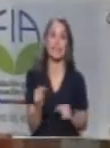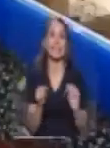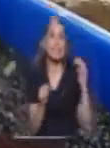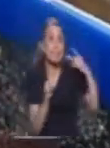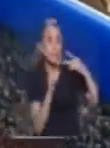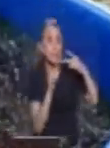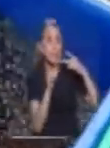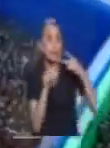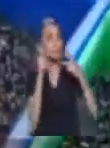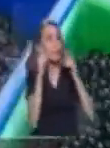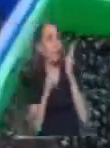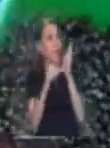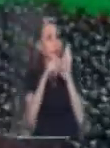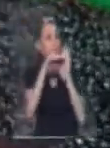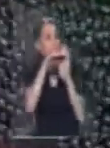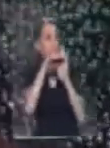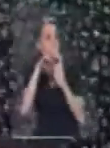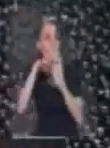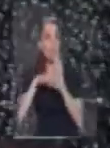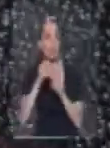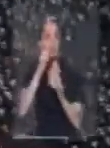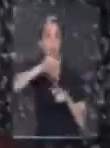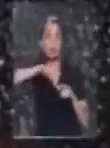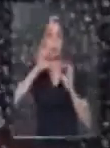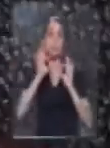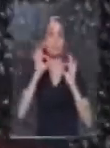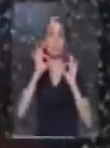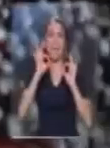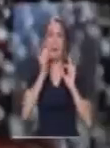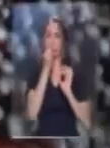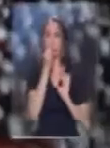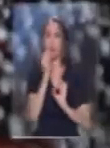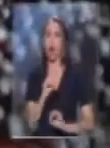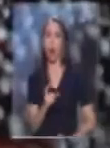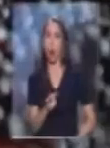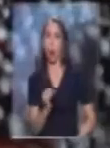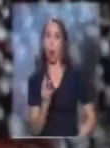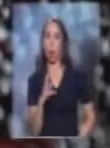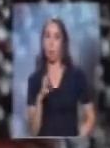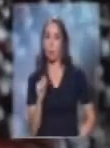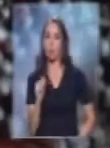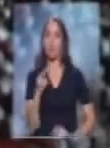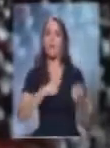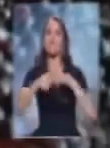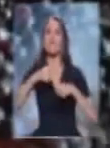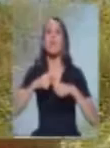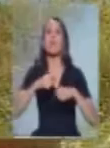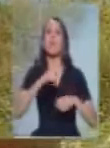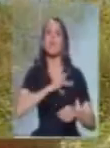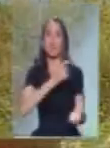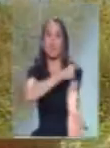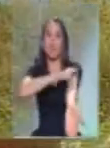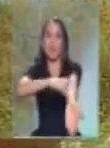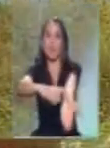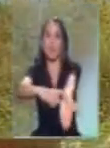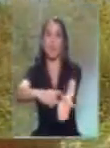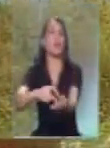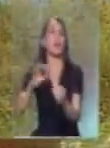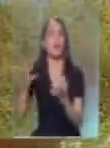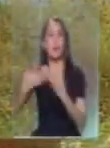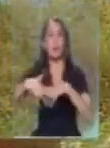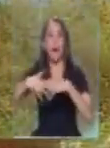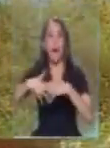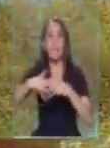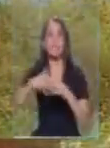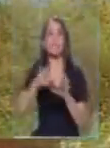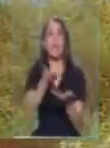proyecto es que las preparaciones sean gourmet y que lleguen a ser comercializadas en el continente. De ya hay una máquina despulpadora